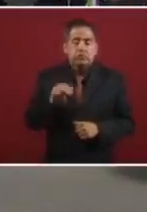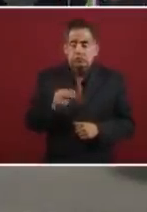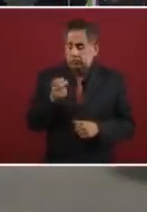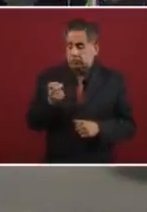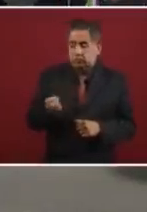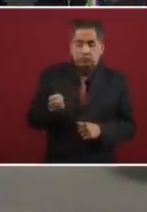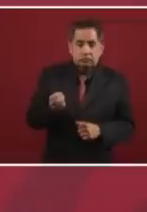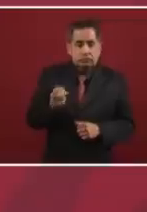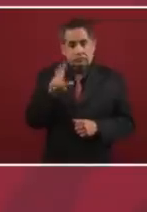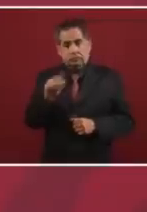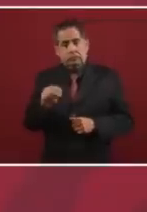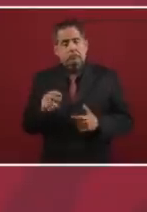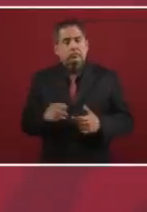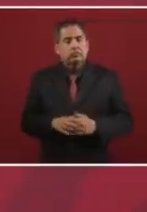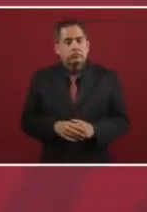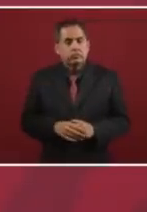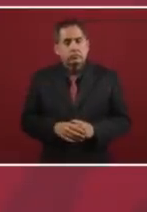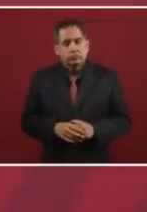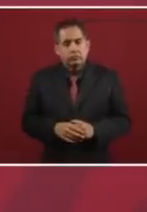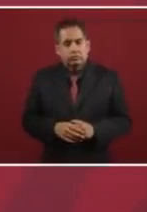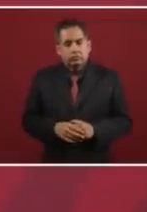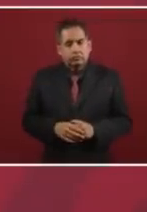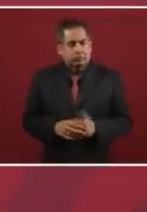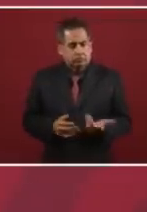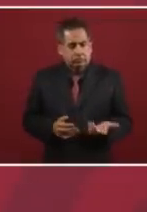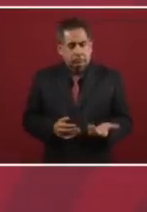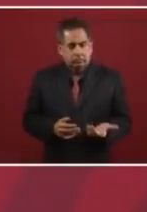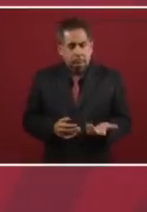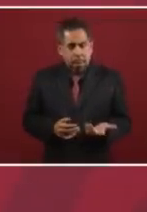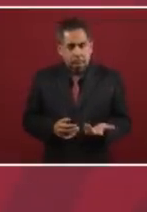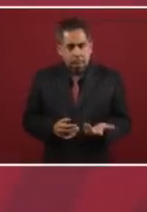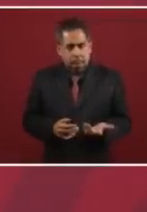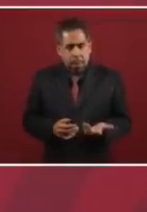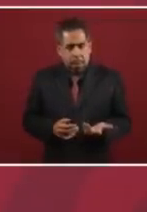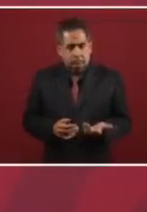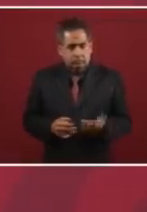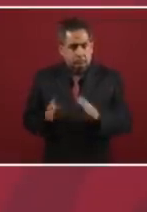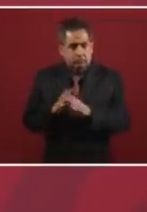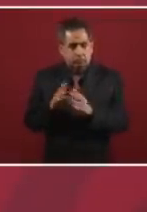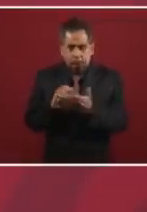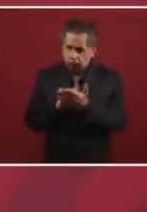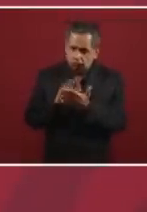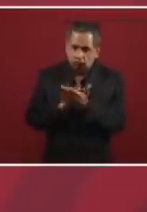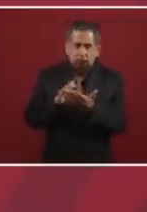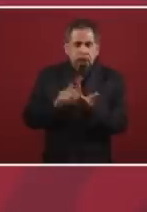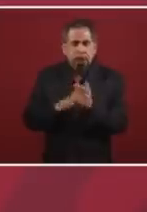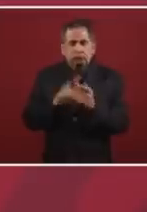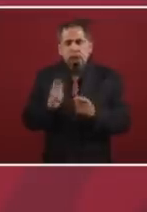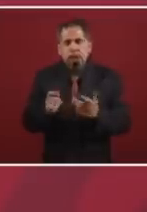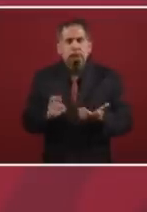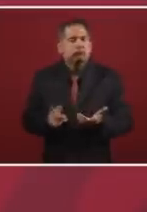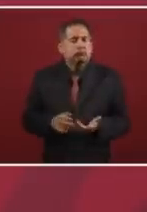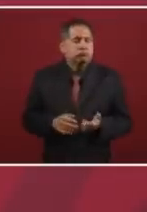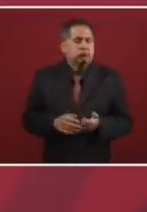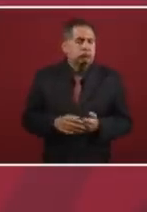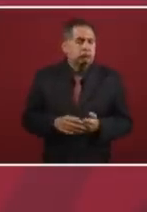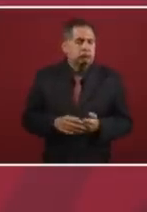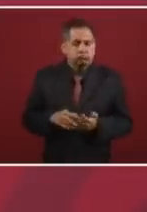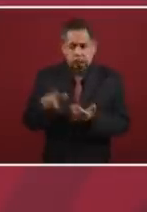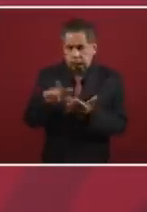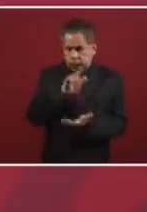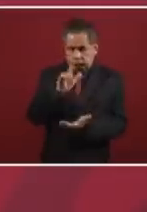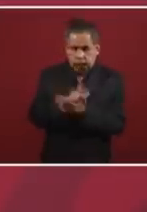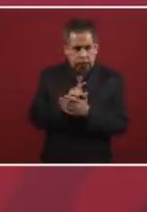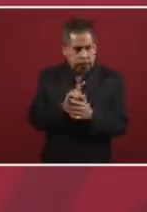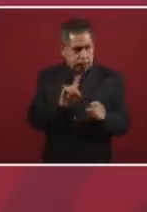eso el qué se aplique la ley del